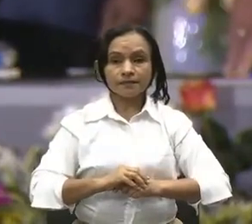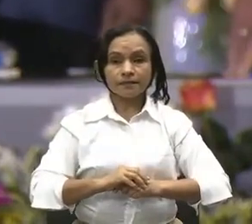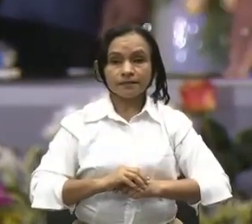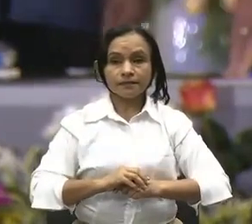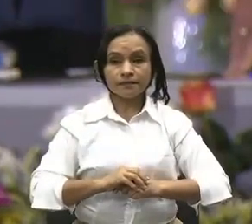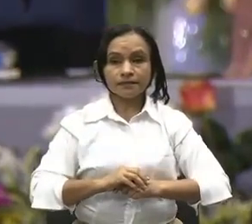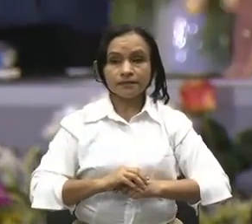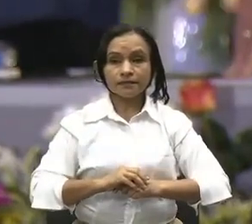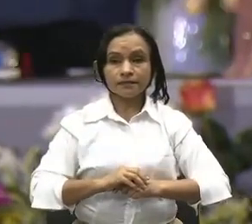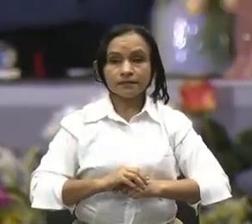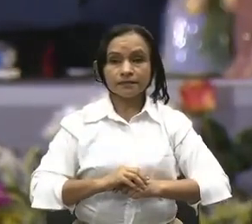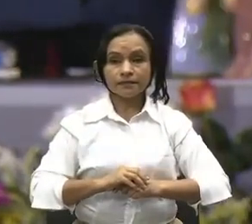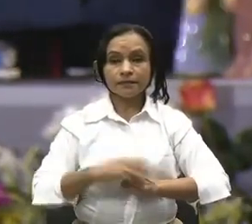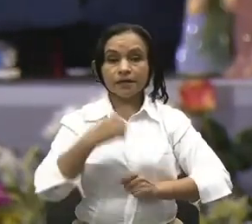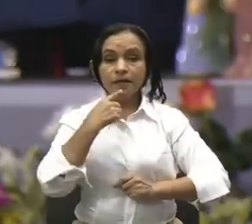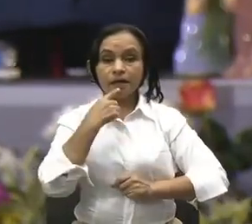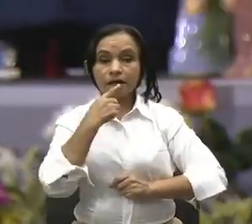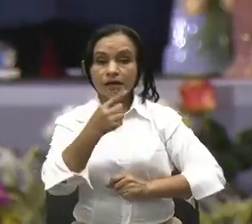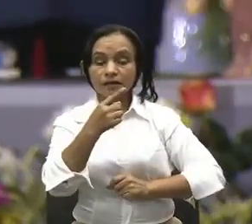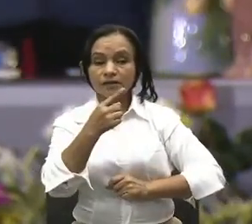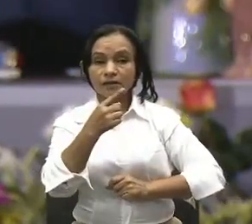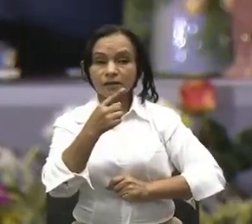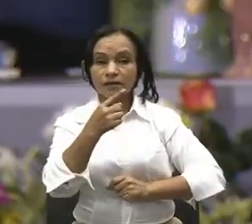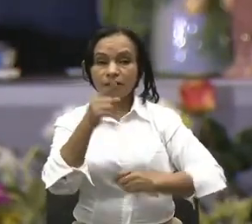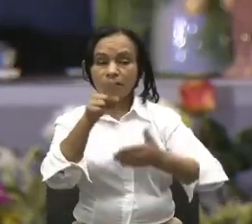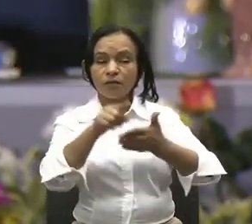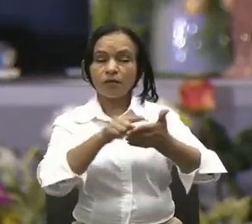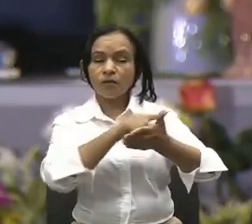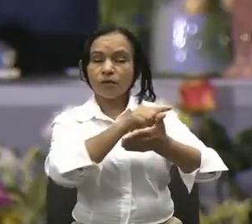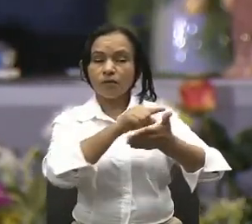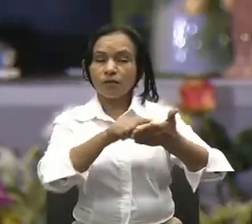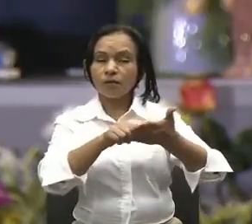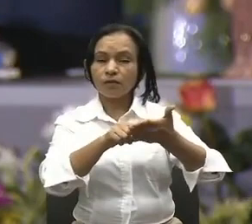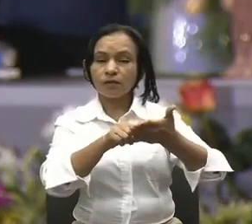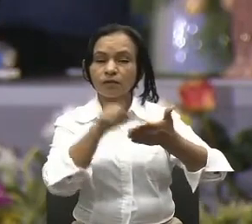de que se le acusa de fraude electoral